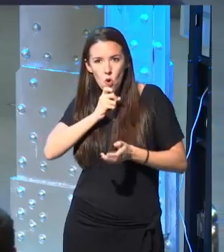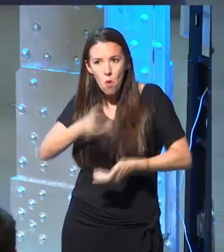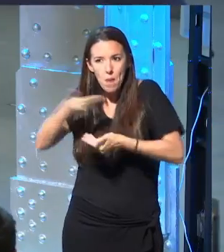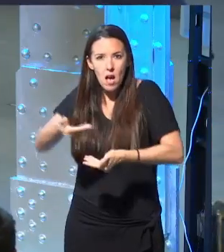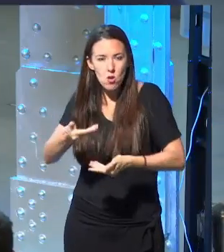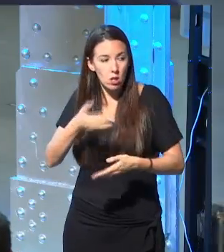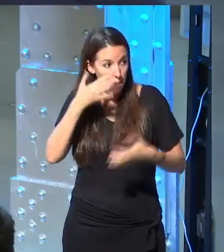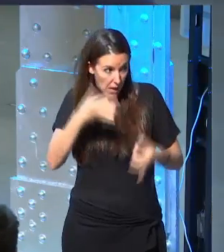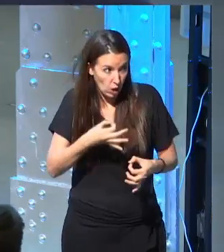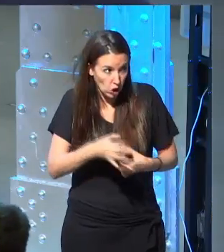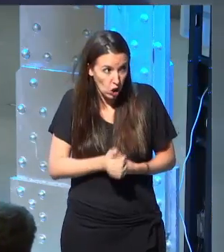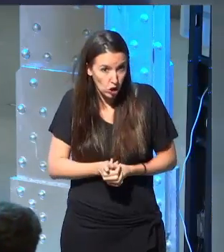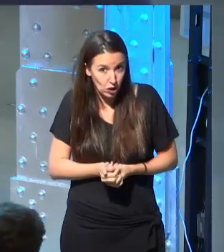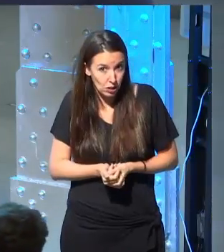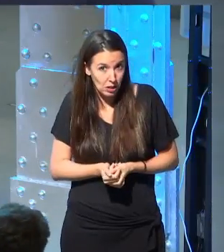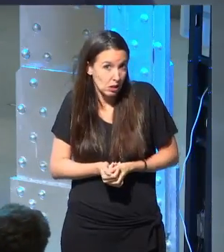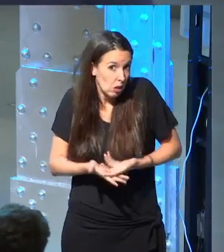¿Peligrosos?